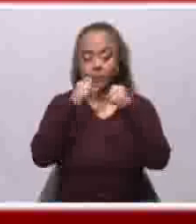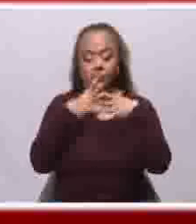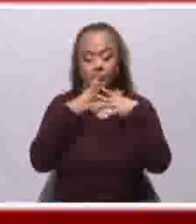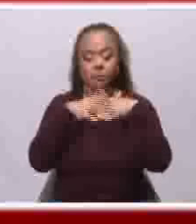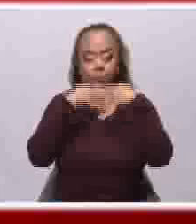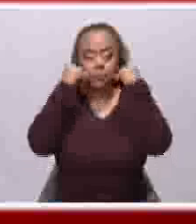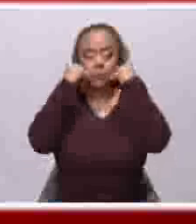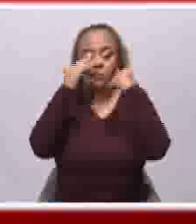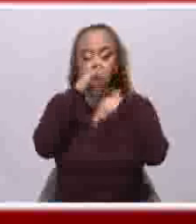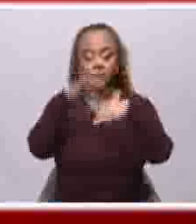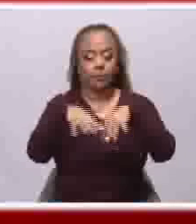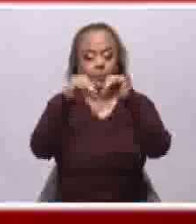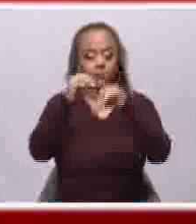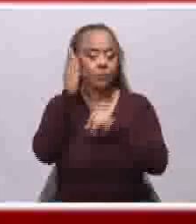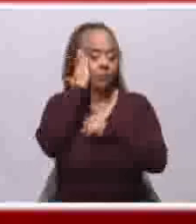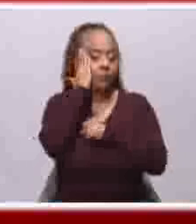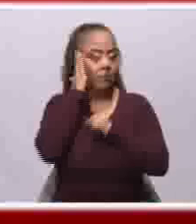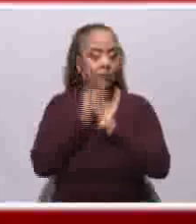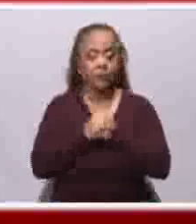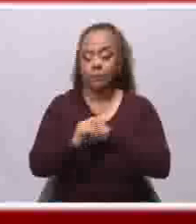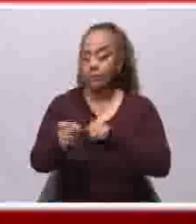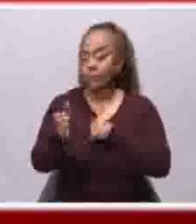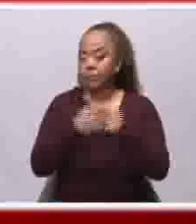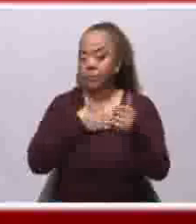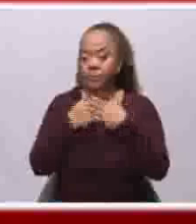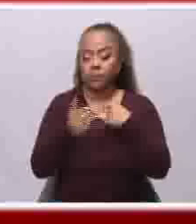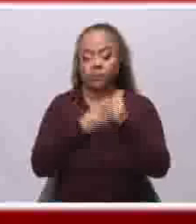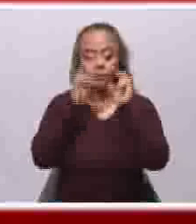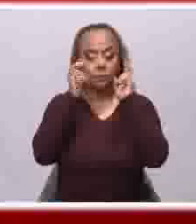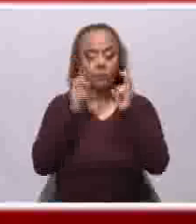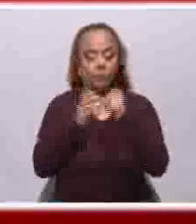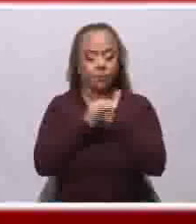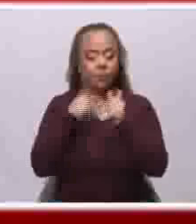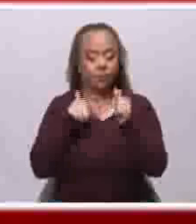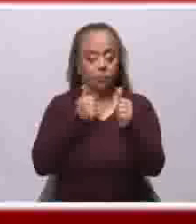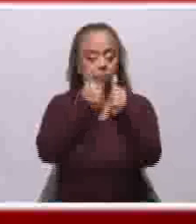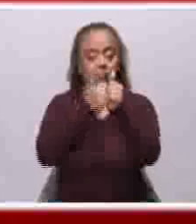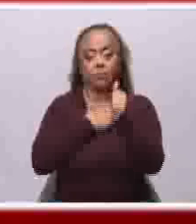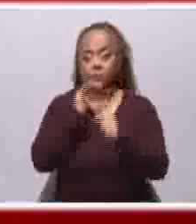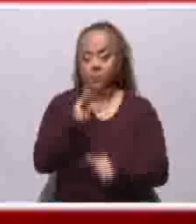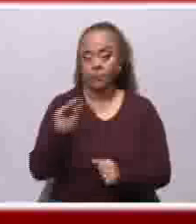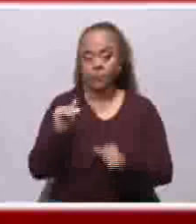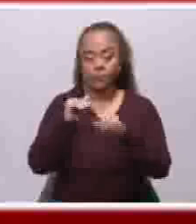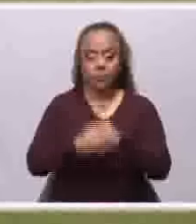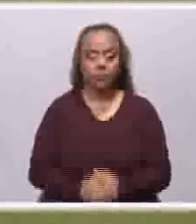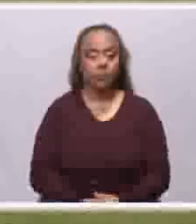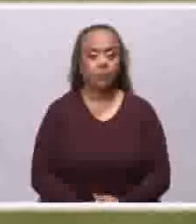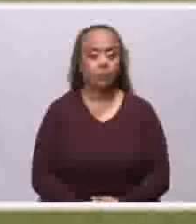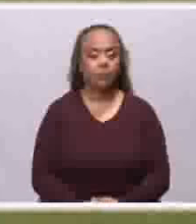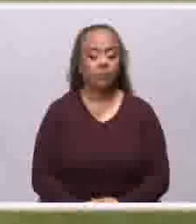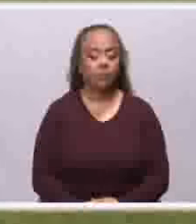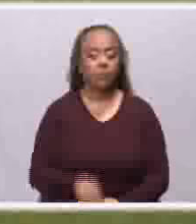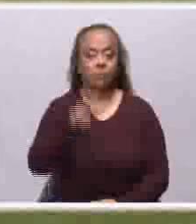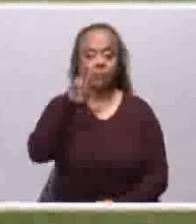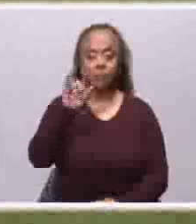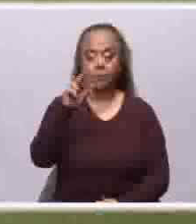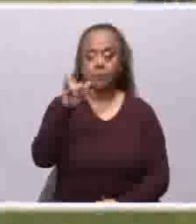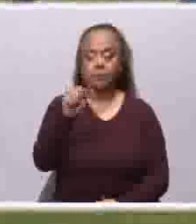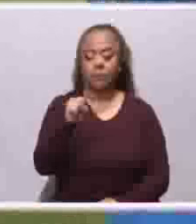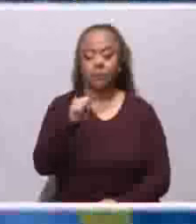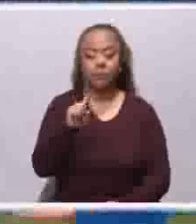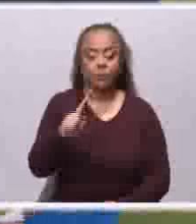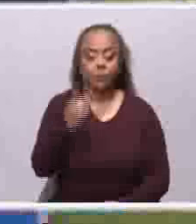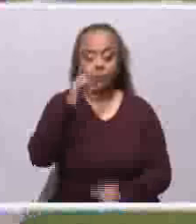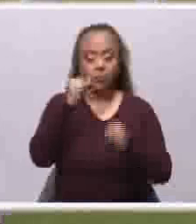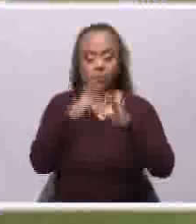mi sonrisa y mi felicidad de saber que cueste lo que cueste estoy persiguiendo mi sueño de niño Vargas fue el único jugador en